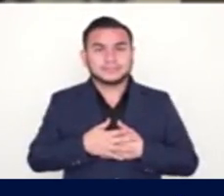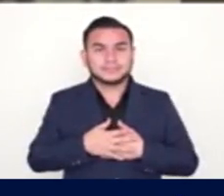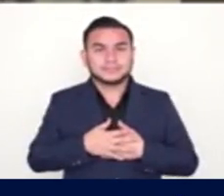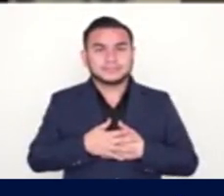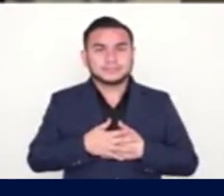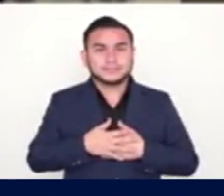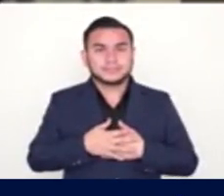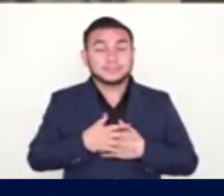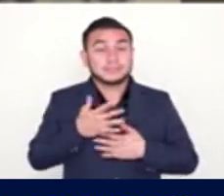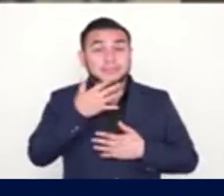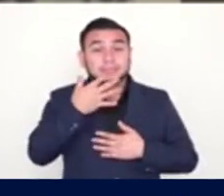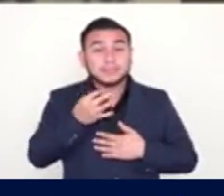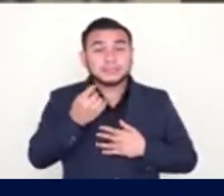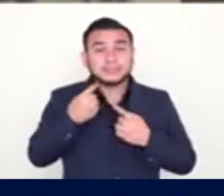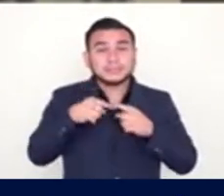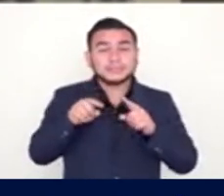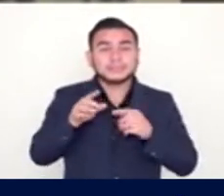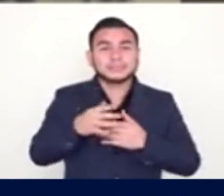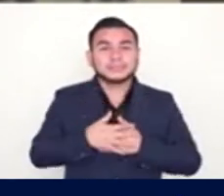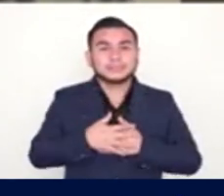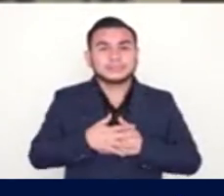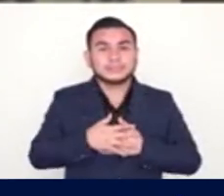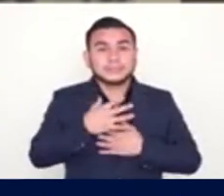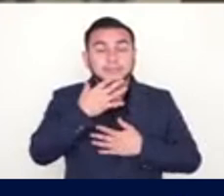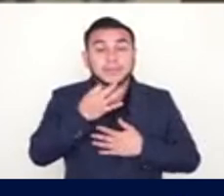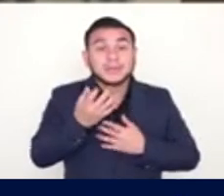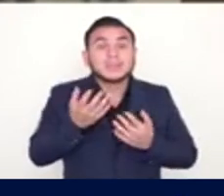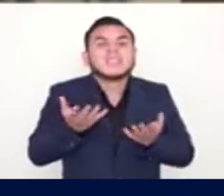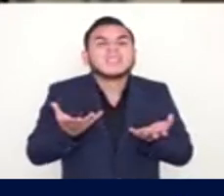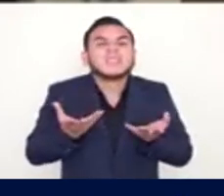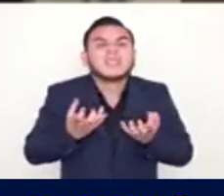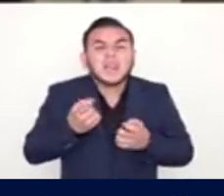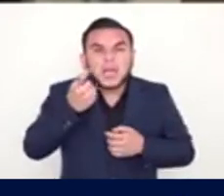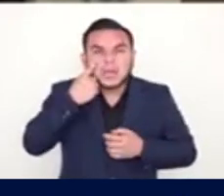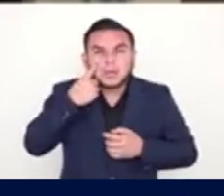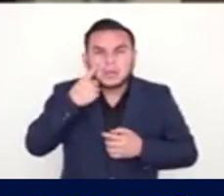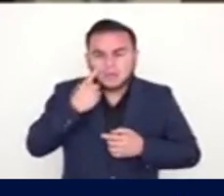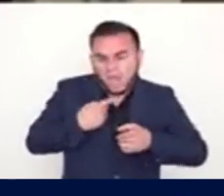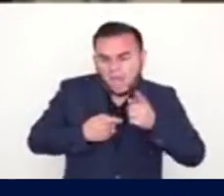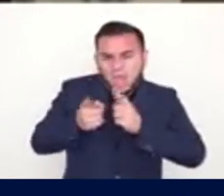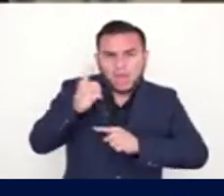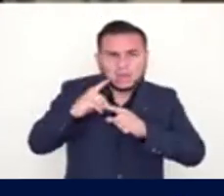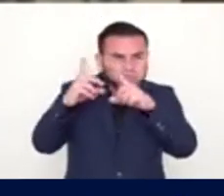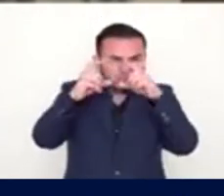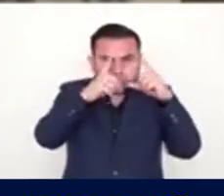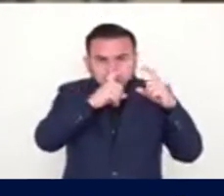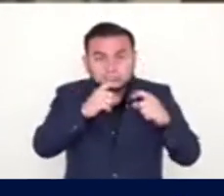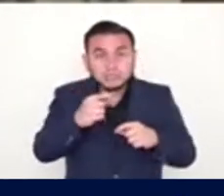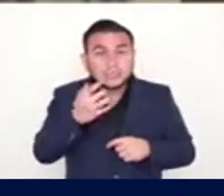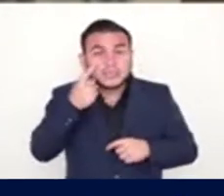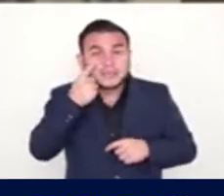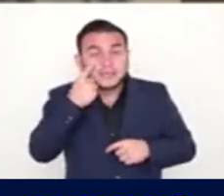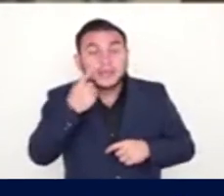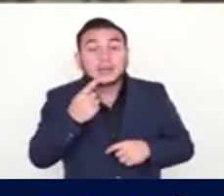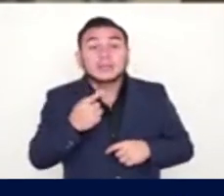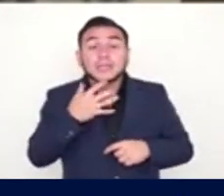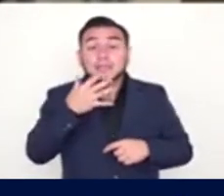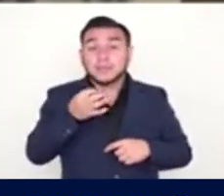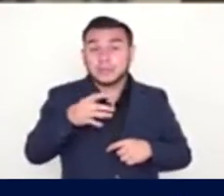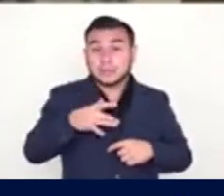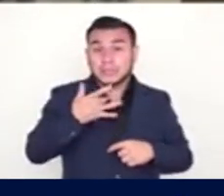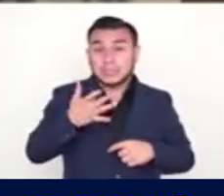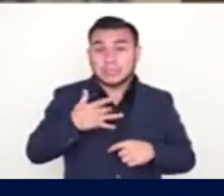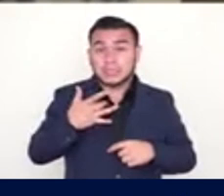Sí, por eso, ya vas a continuar si querés. Pero lo que quiero decir es, ¿dónde está el ataque a la prensa? Ustedes sienten que ustedes